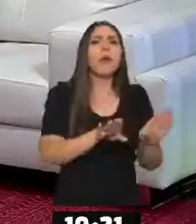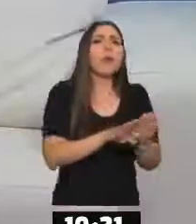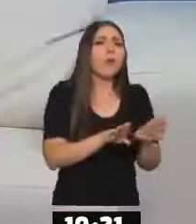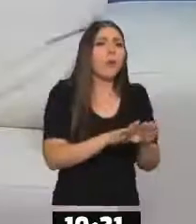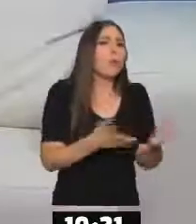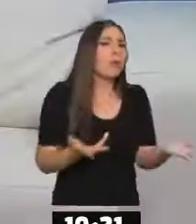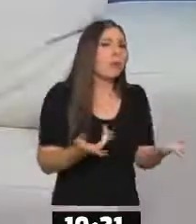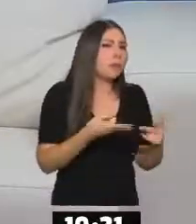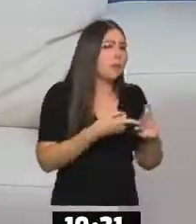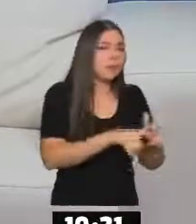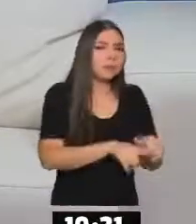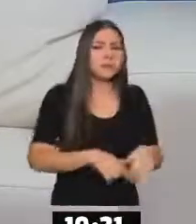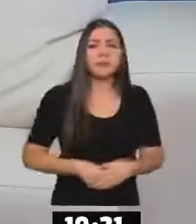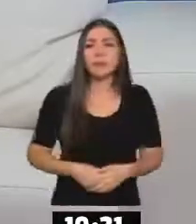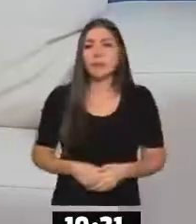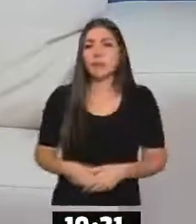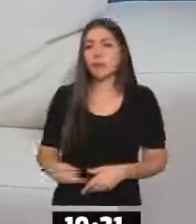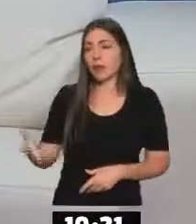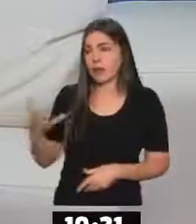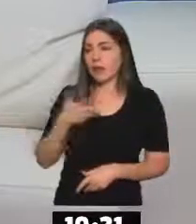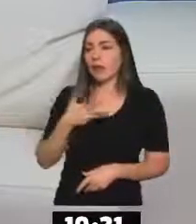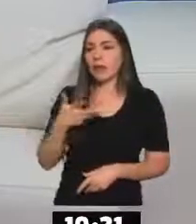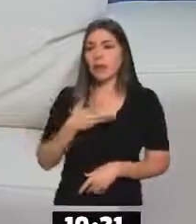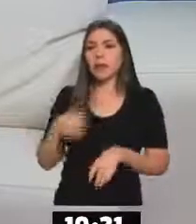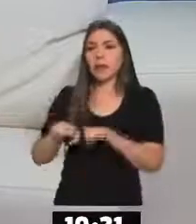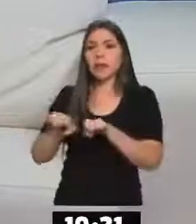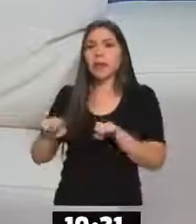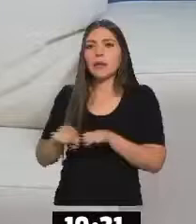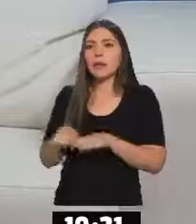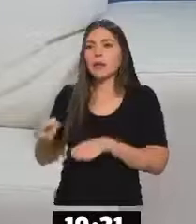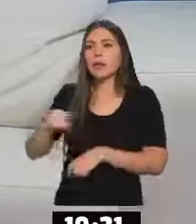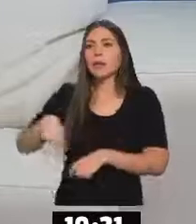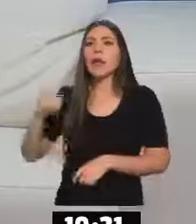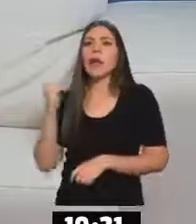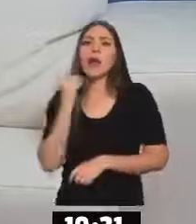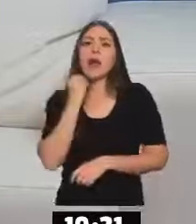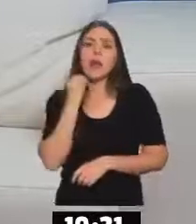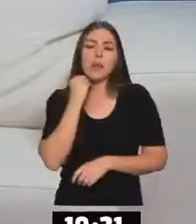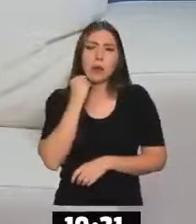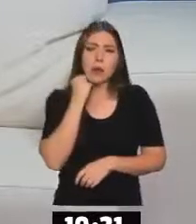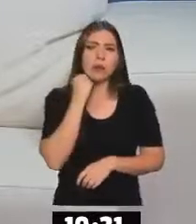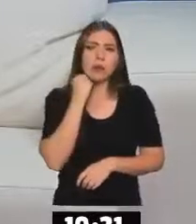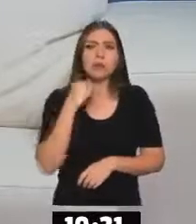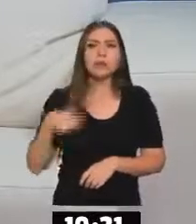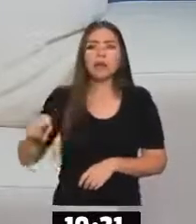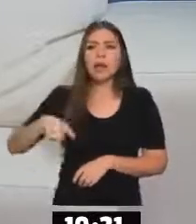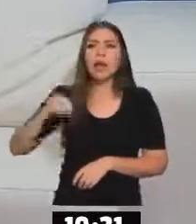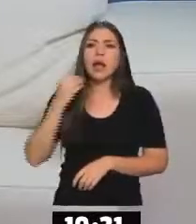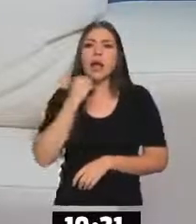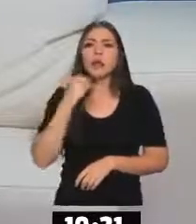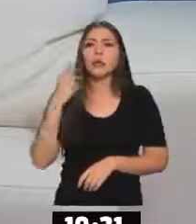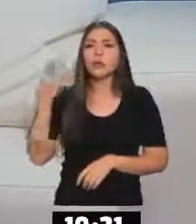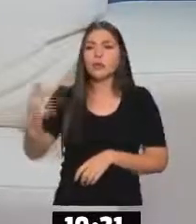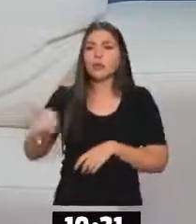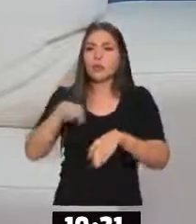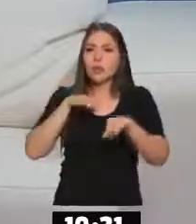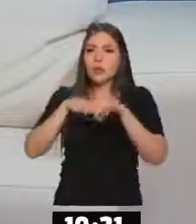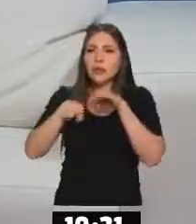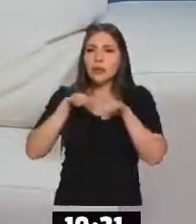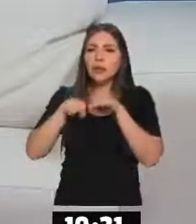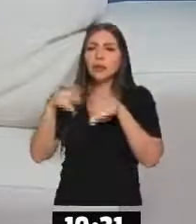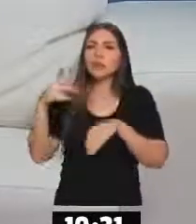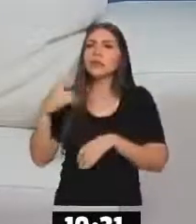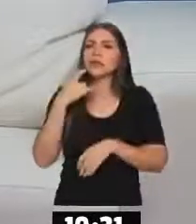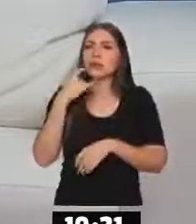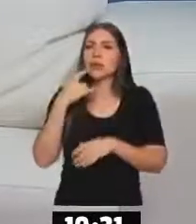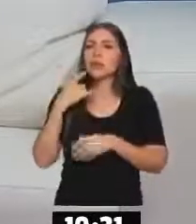abogados precisamente, uh-huh, que están pues regalando, ¿sí?, su tiempo, su